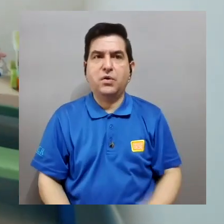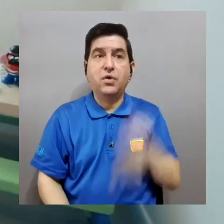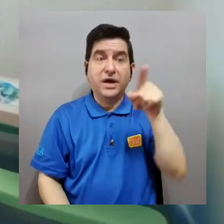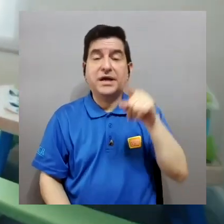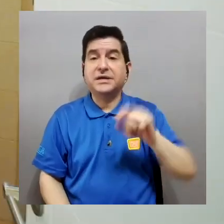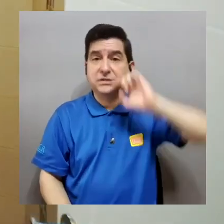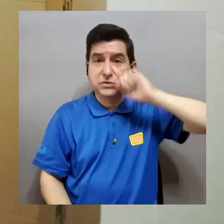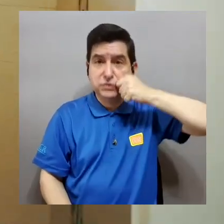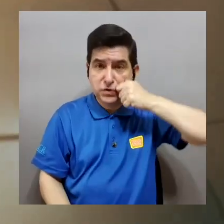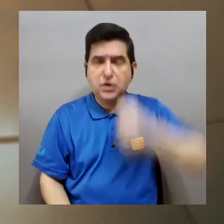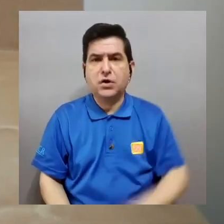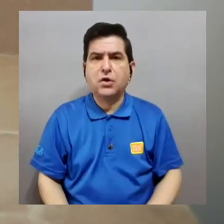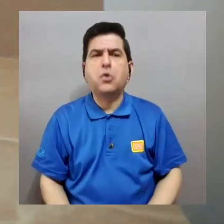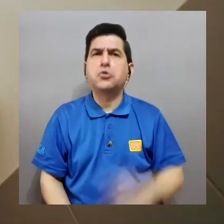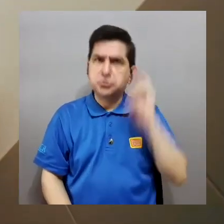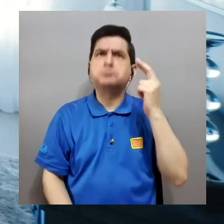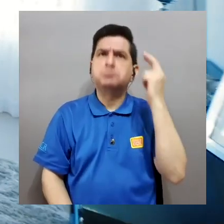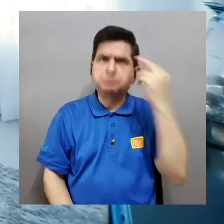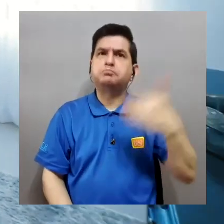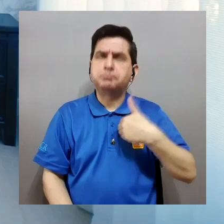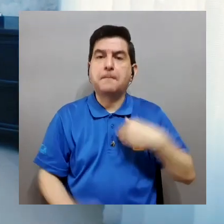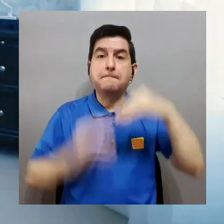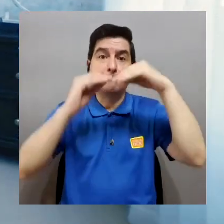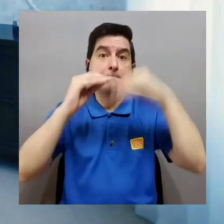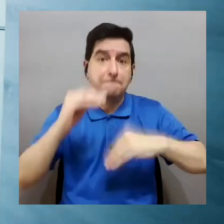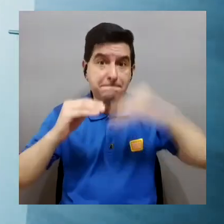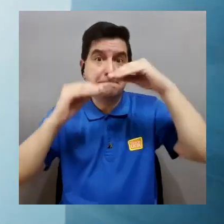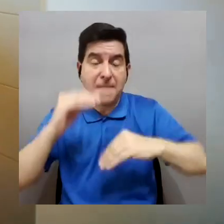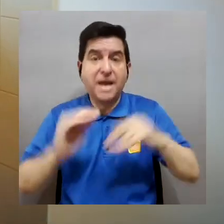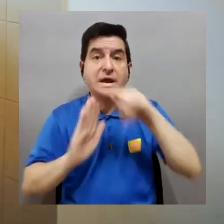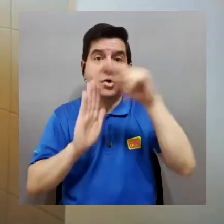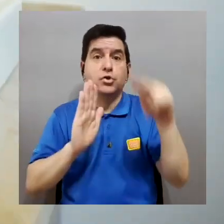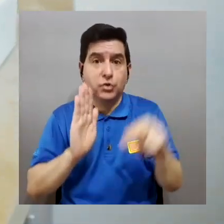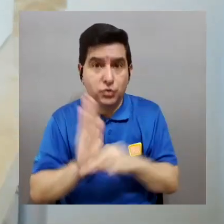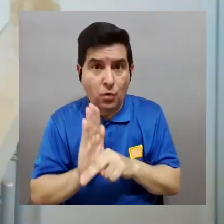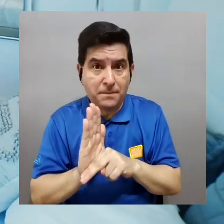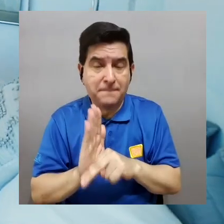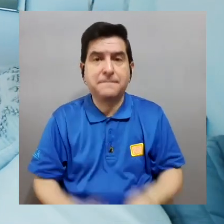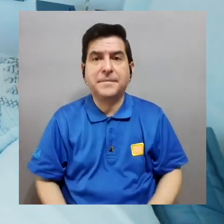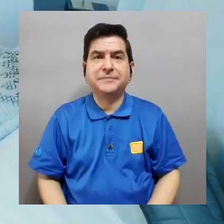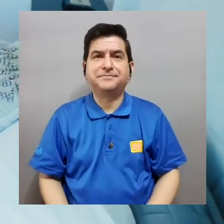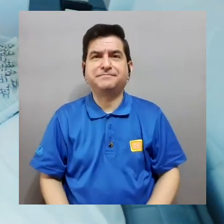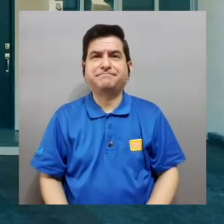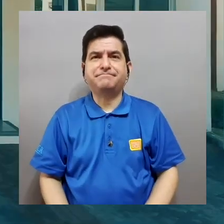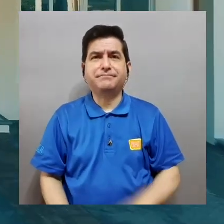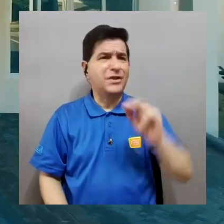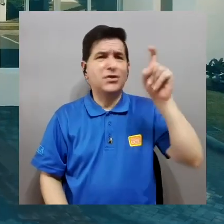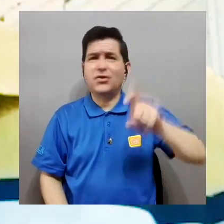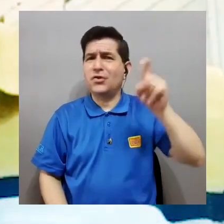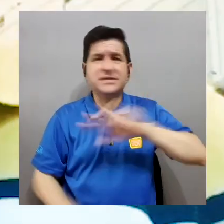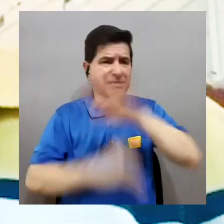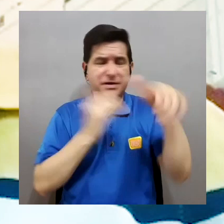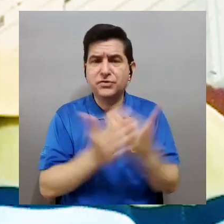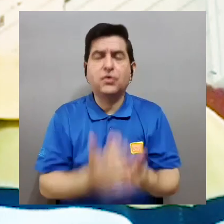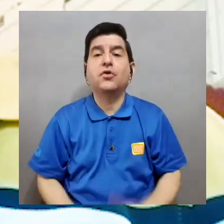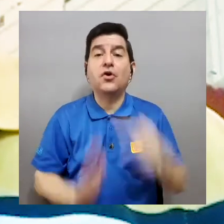son códigos muy razonables, que tienen menos estándares que realmente no se necesitan. Todo